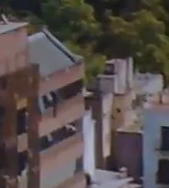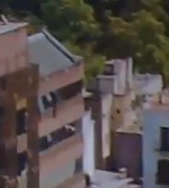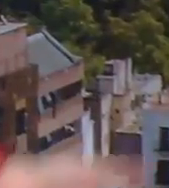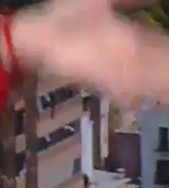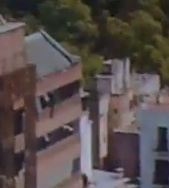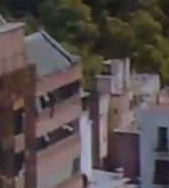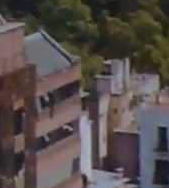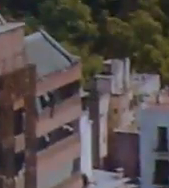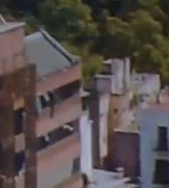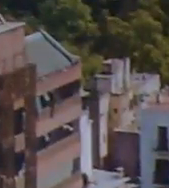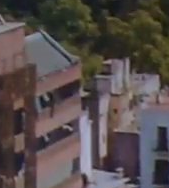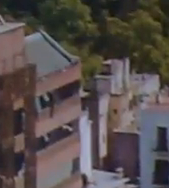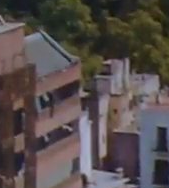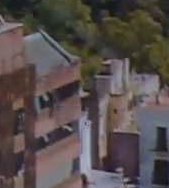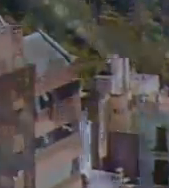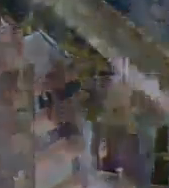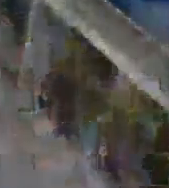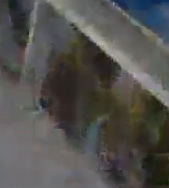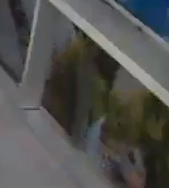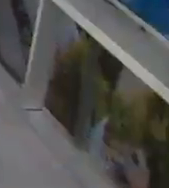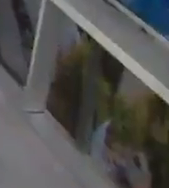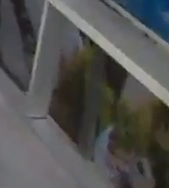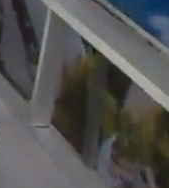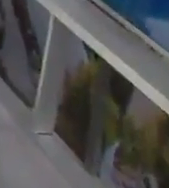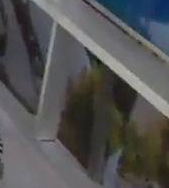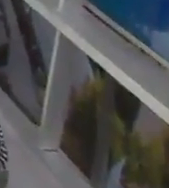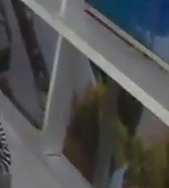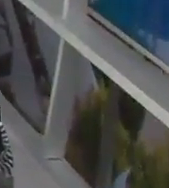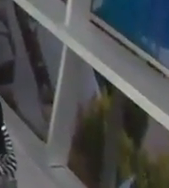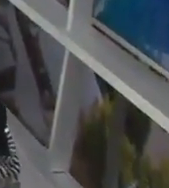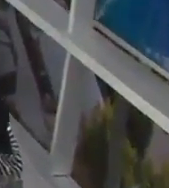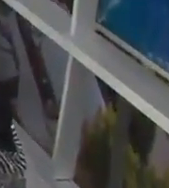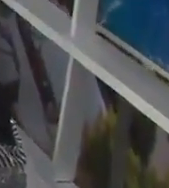estas reinas que ya llegaron. Bienvenidas.